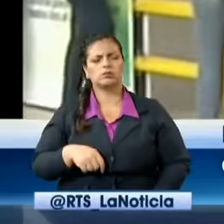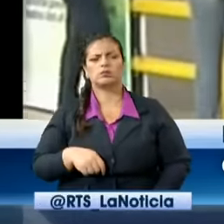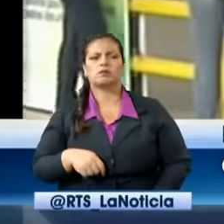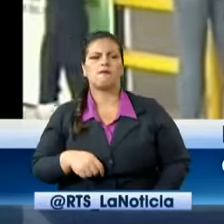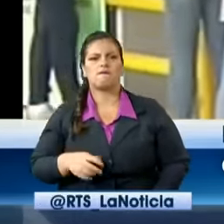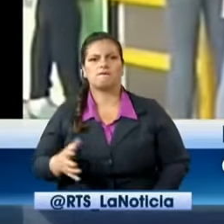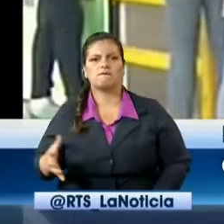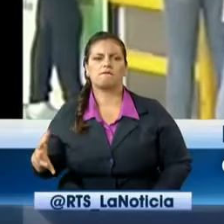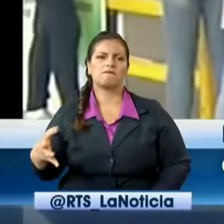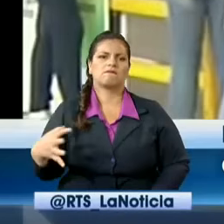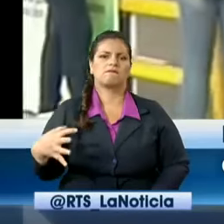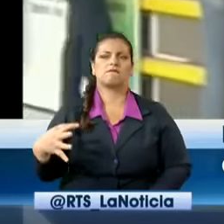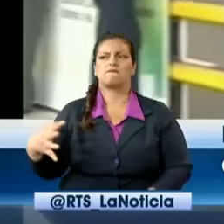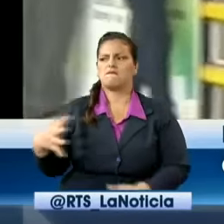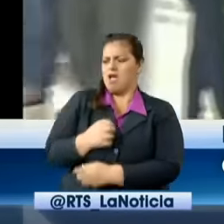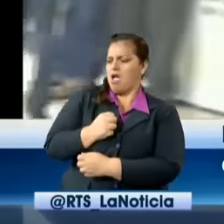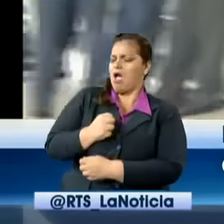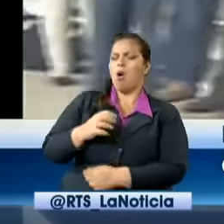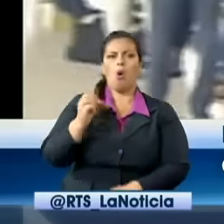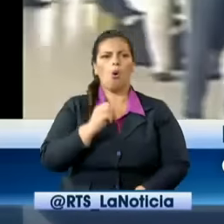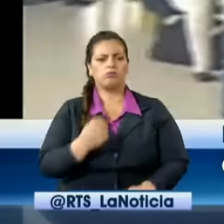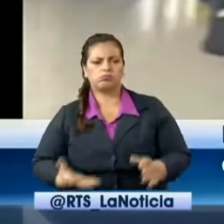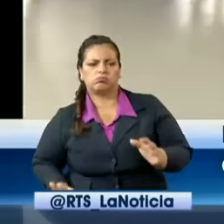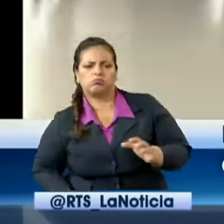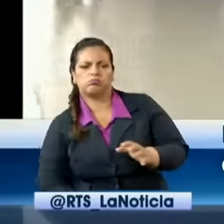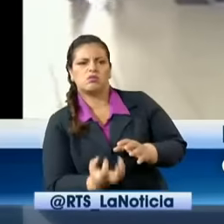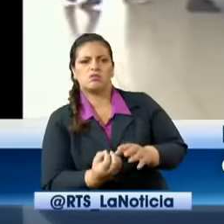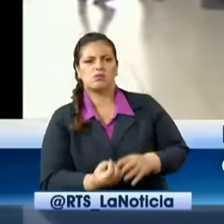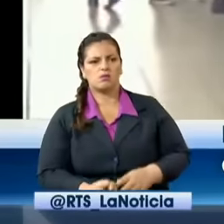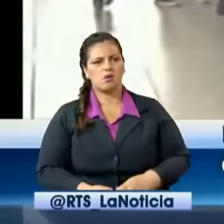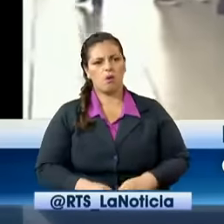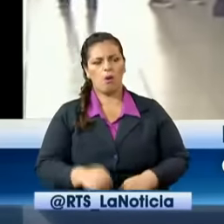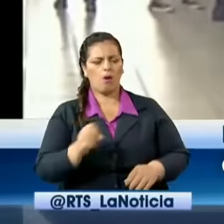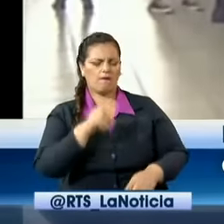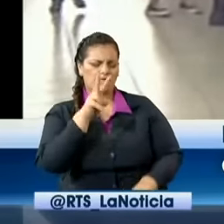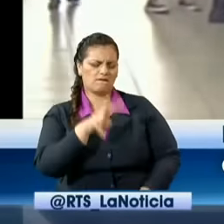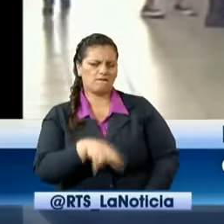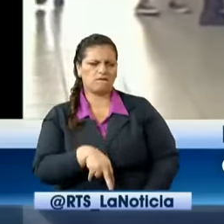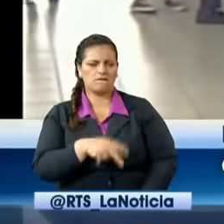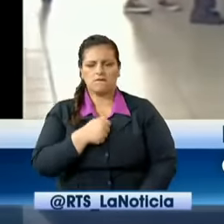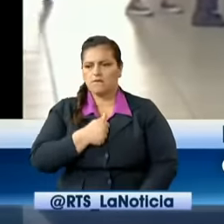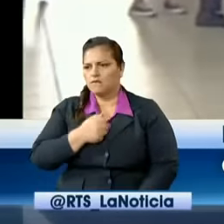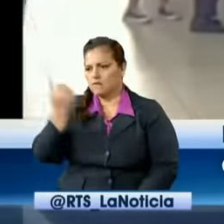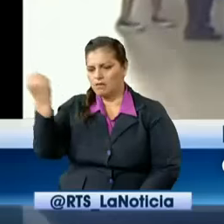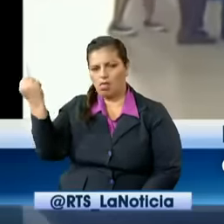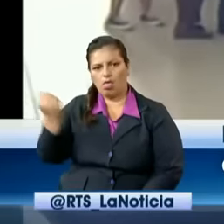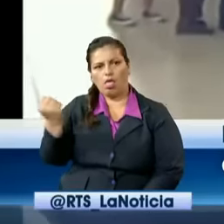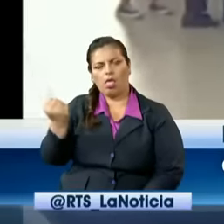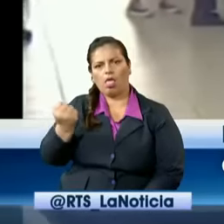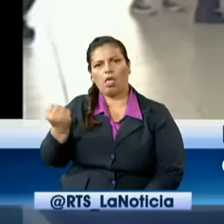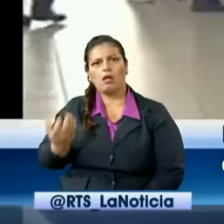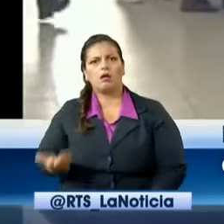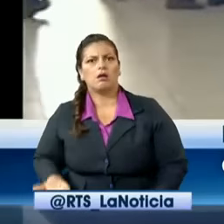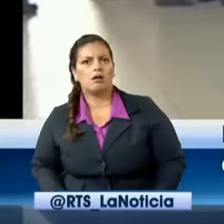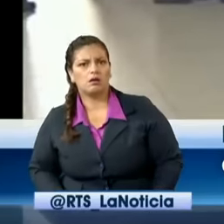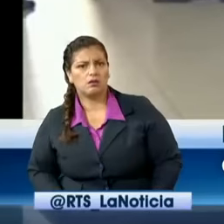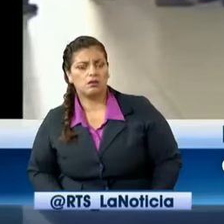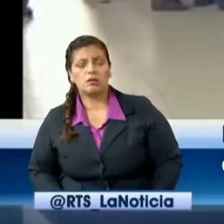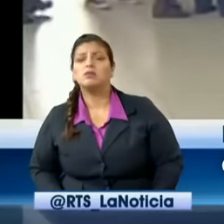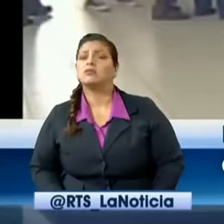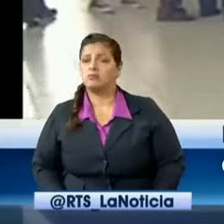Espero que lo revisen una y otra vez. Que lo lleven a su casa, a su lugar de trabajo. Que lo compartan. Que las personas conozcan. Lo voy a